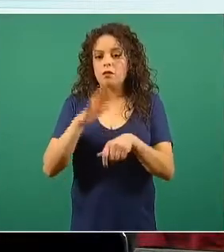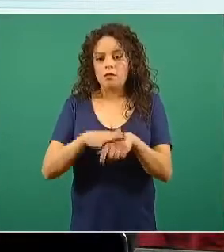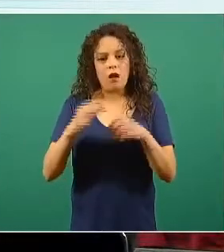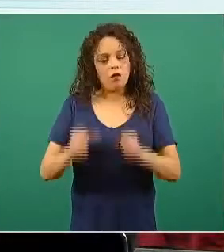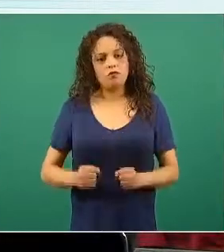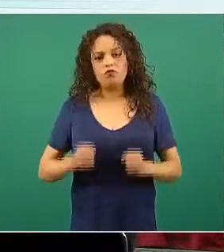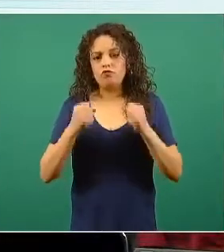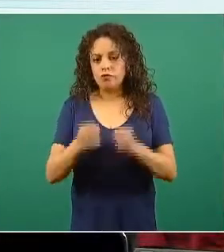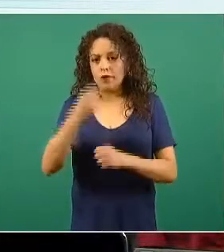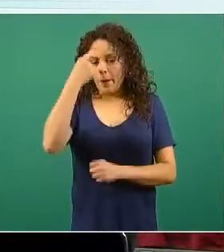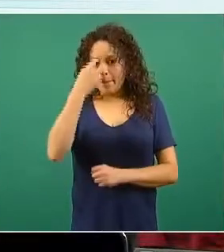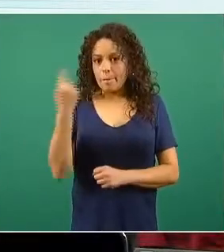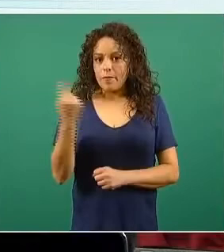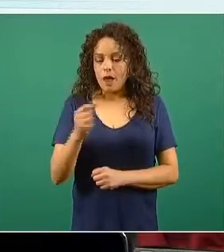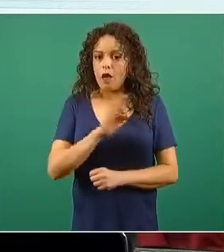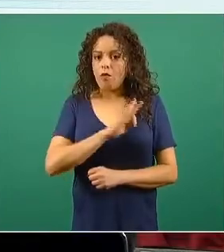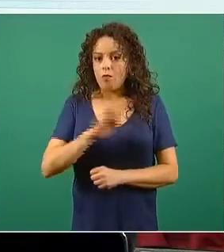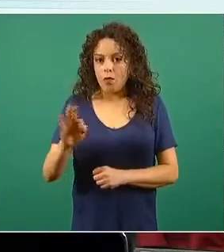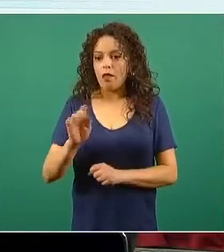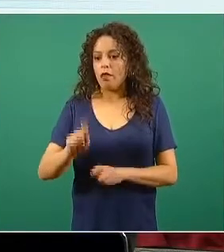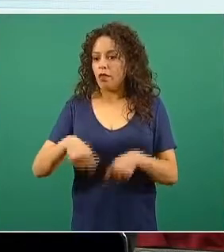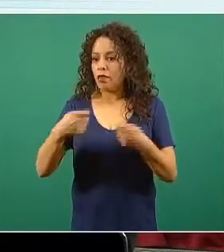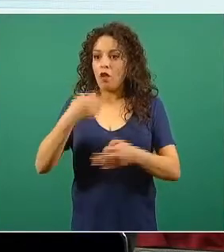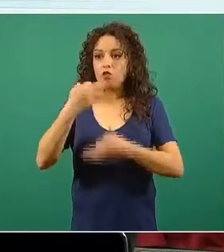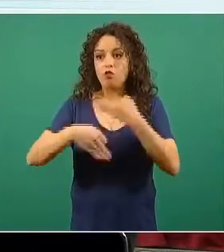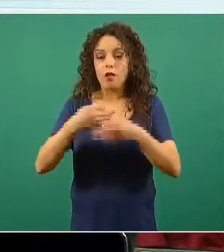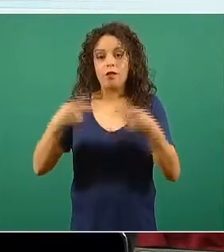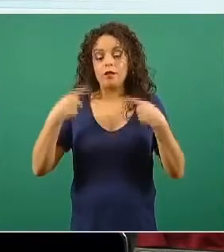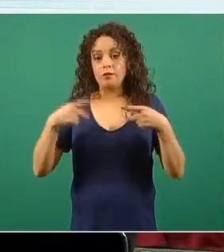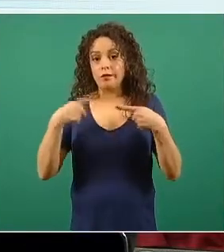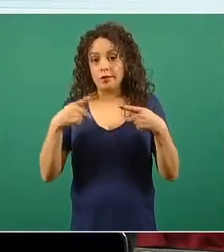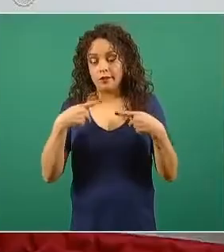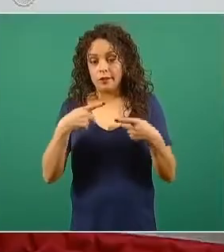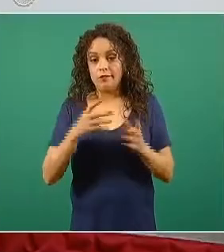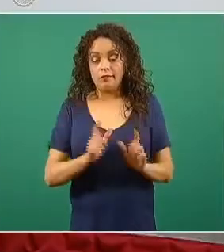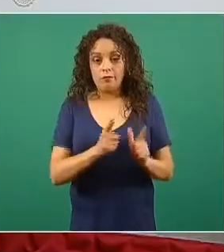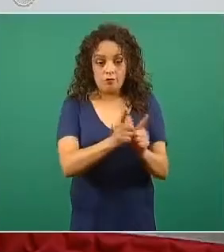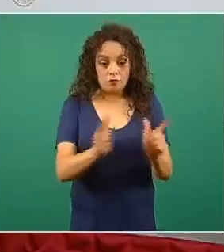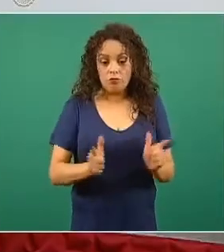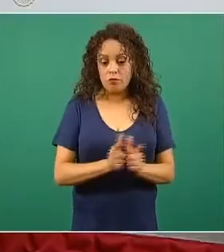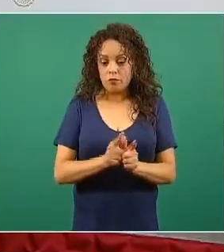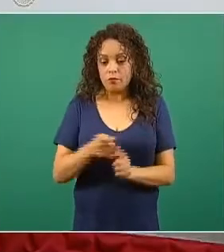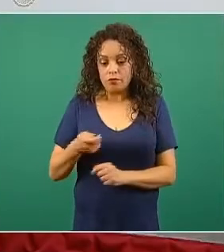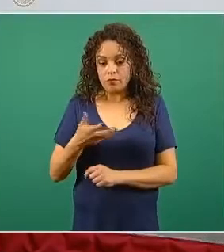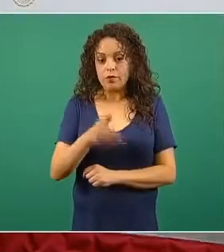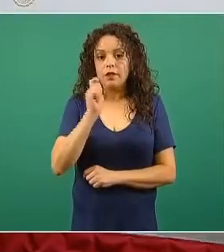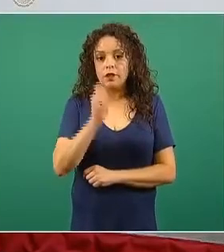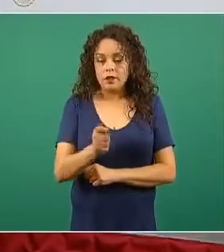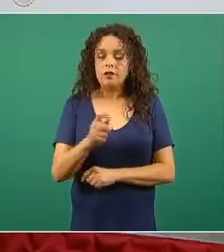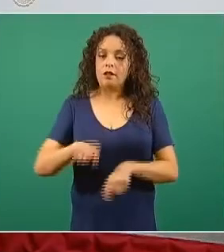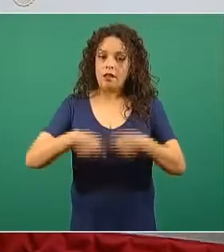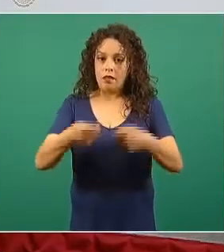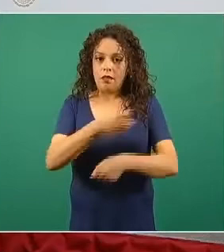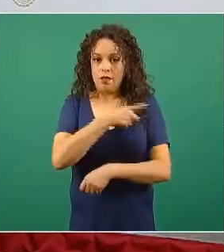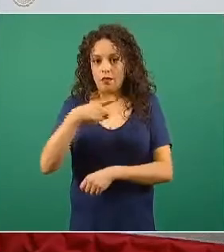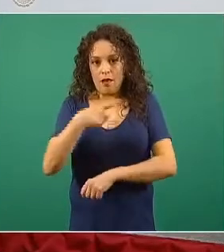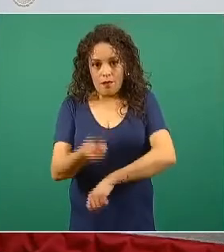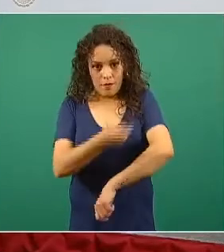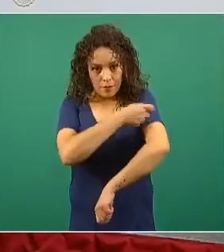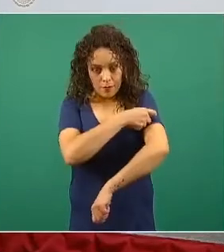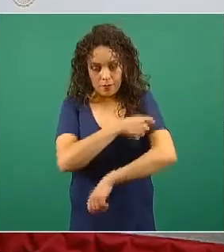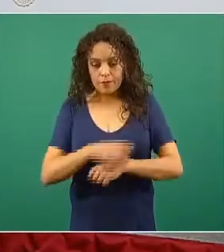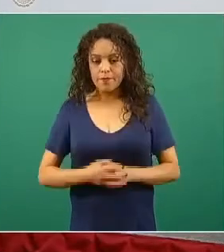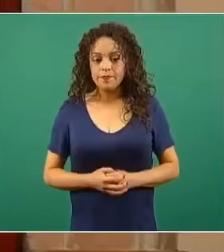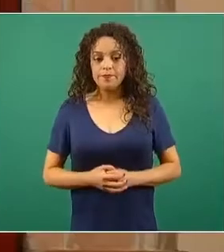reforzándose para efectos de poder llevar la vacuna a todos los grupos que han sido definidos para vacunarse. En este marco también,